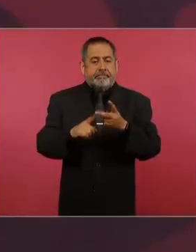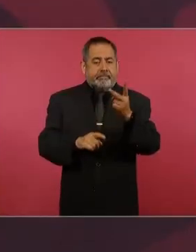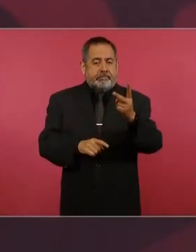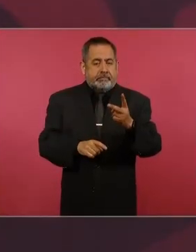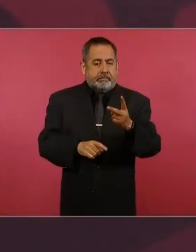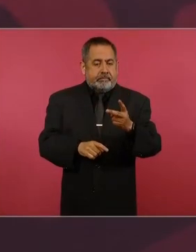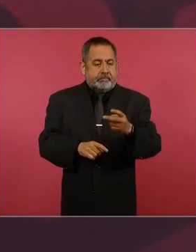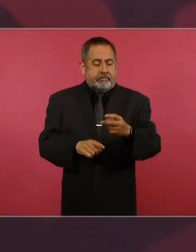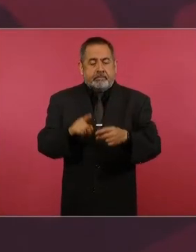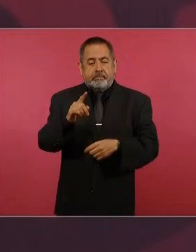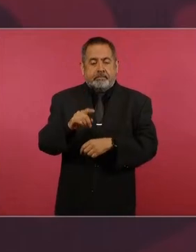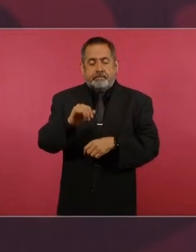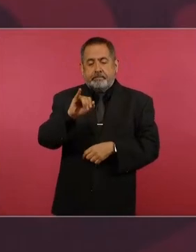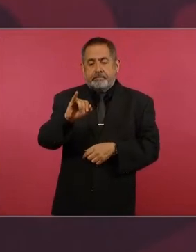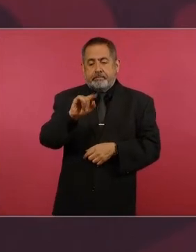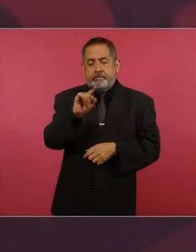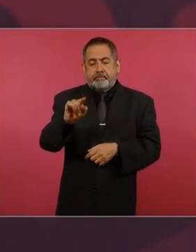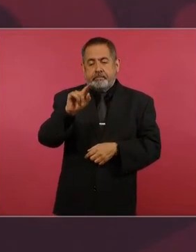Iztapaluca.